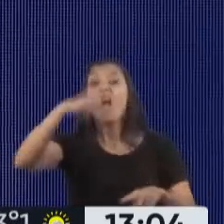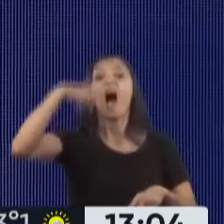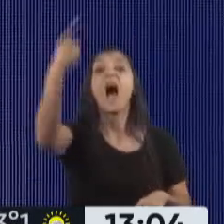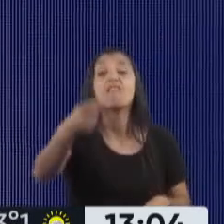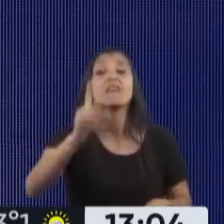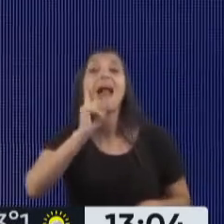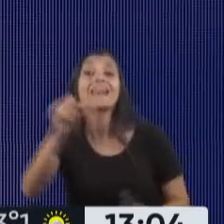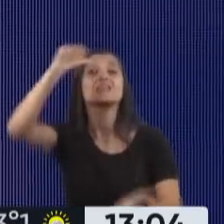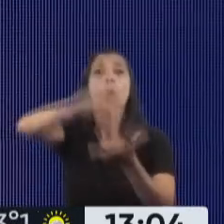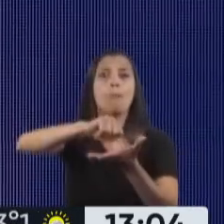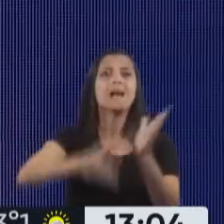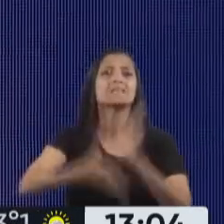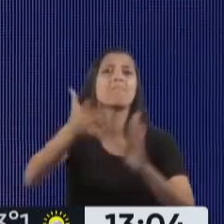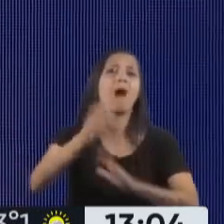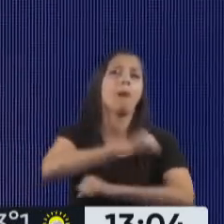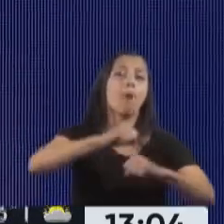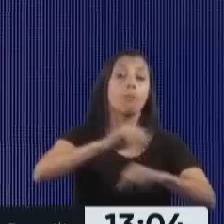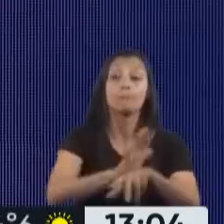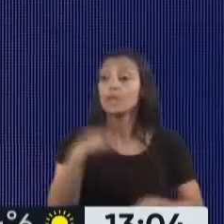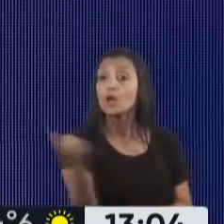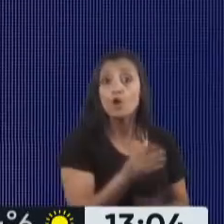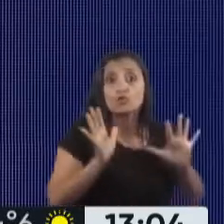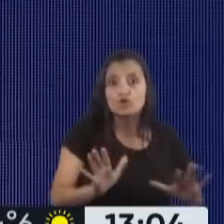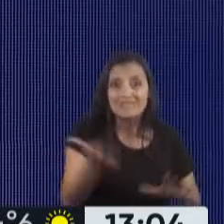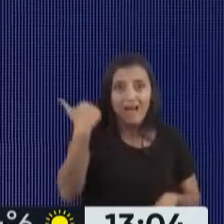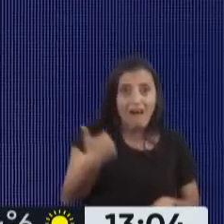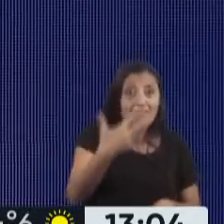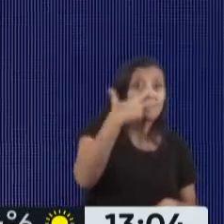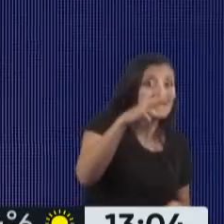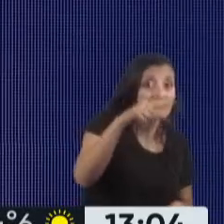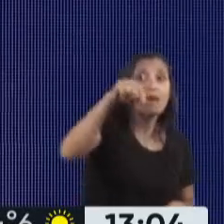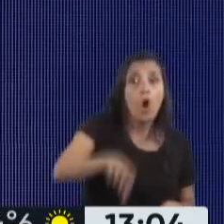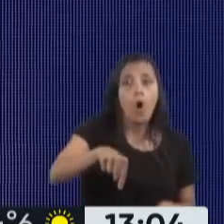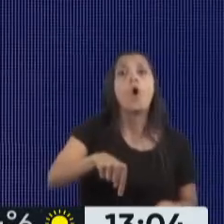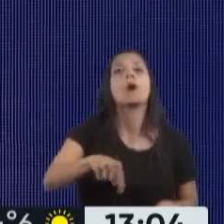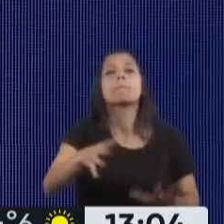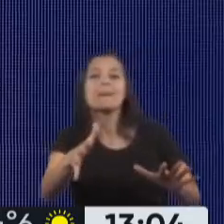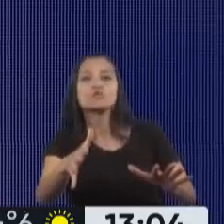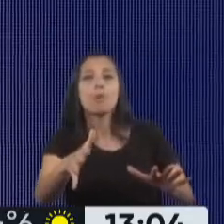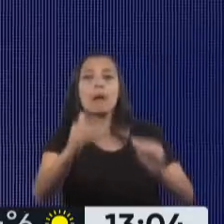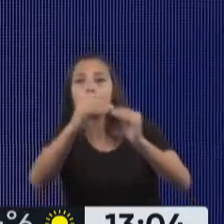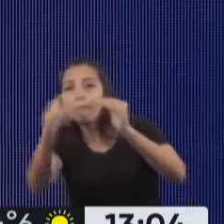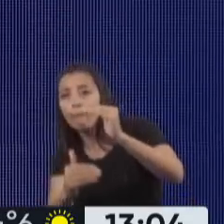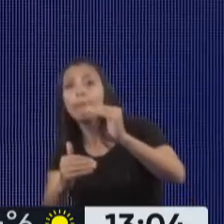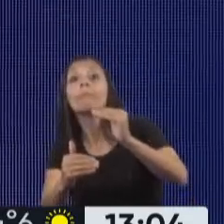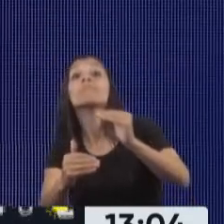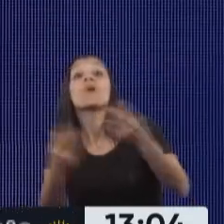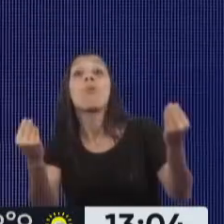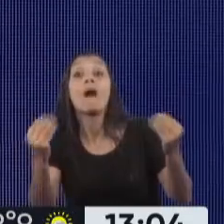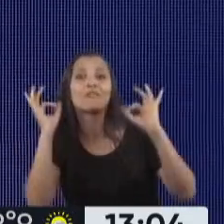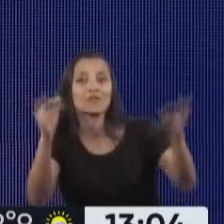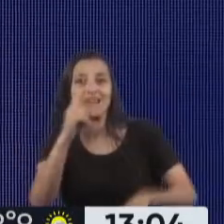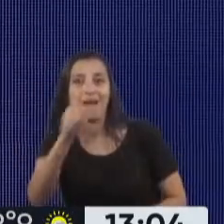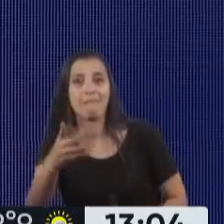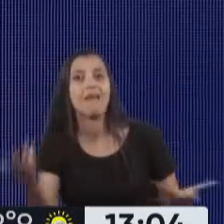riesgo país va a colapsar. Y lo recibimos cerca de 3.000 y hoy está peleando por romper los 1.000. Así es que parece